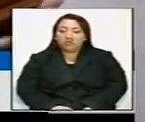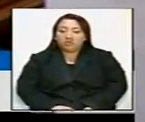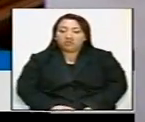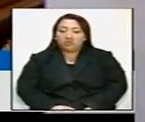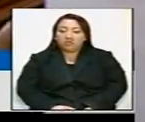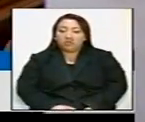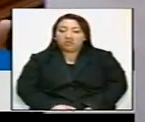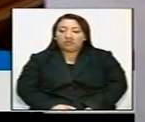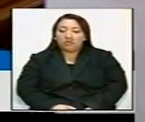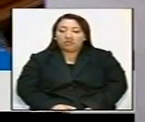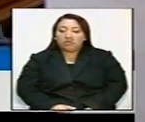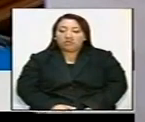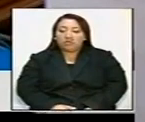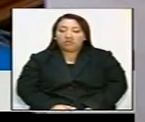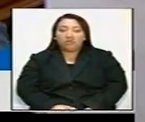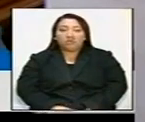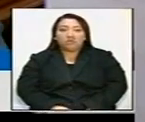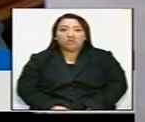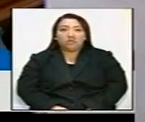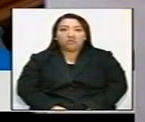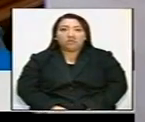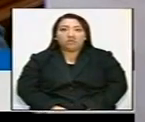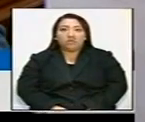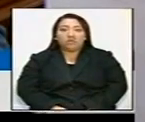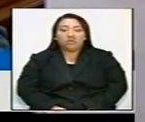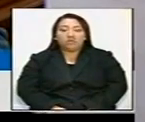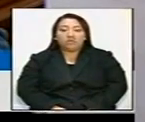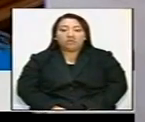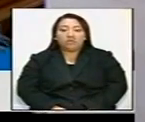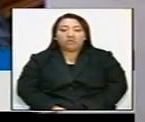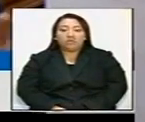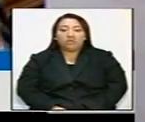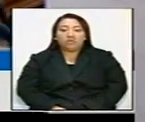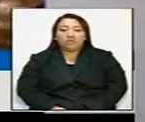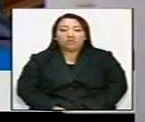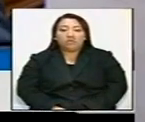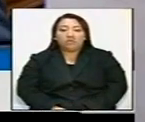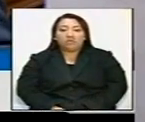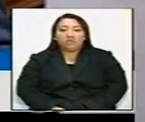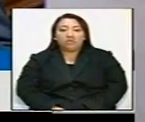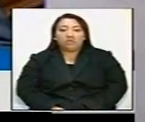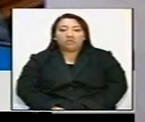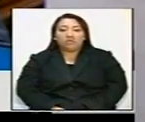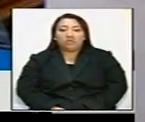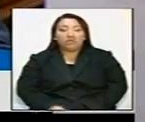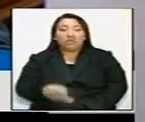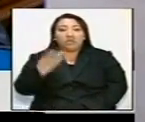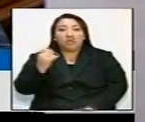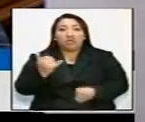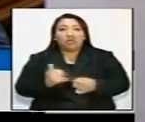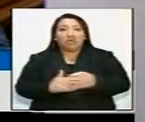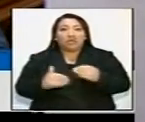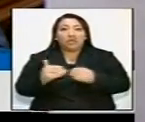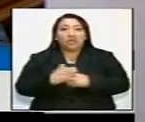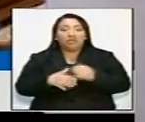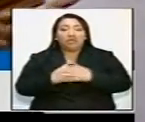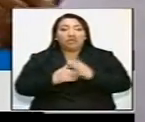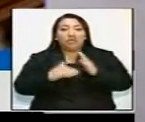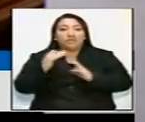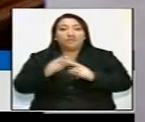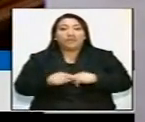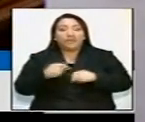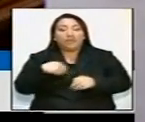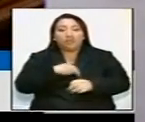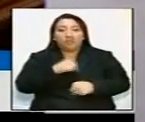daño hacen al crecimiento económico del Perú. La idea es que de ahora en adelante nuestro crecimiento dependa de